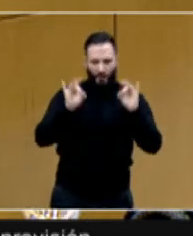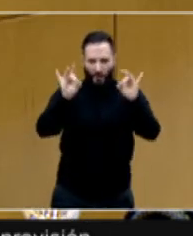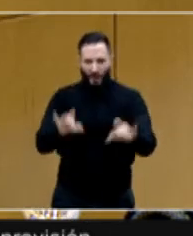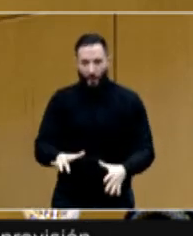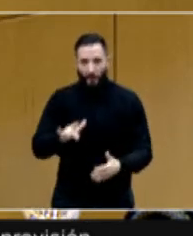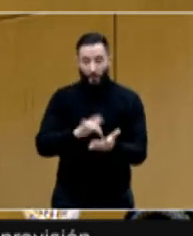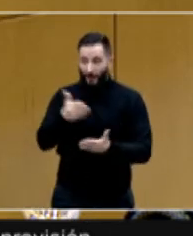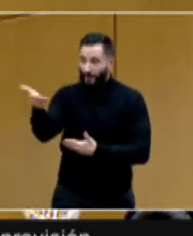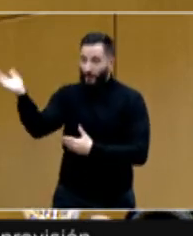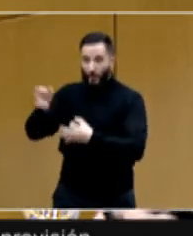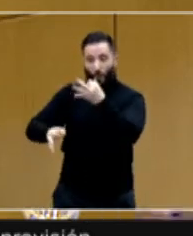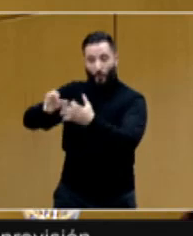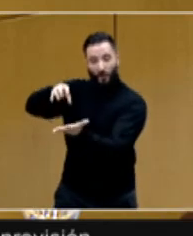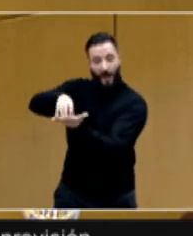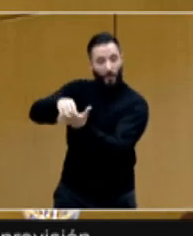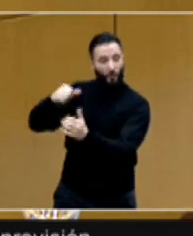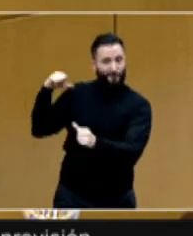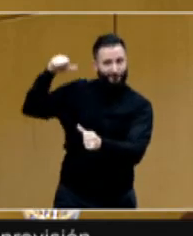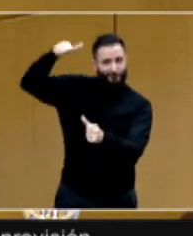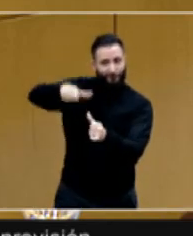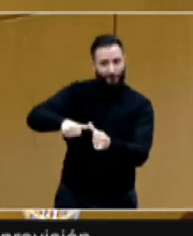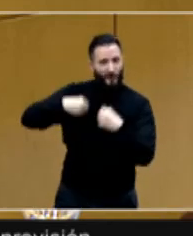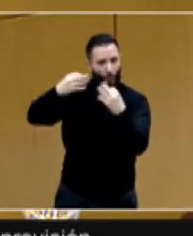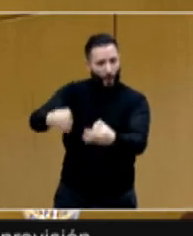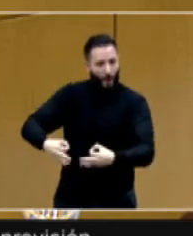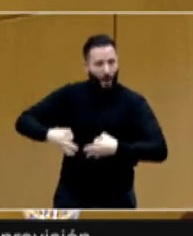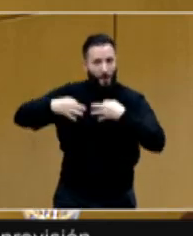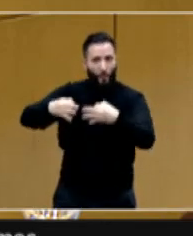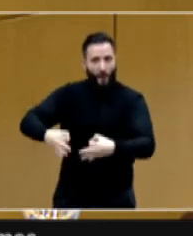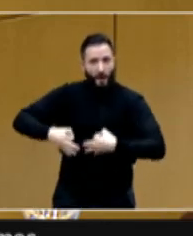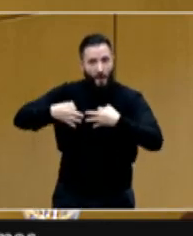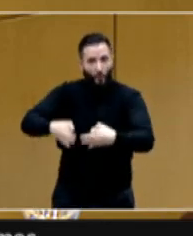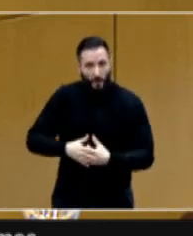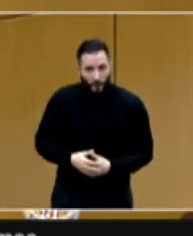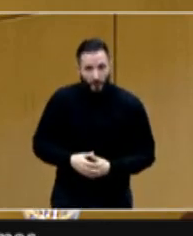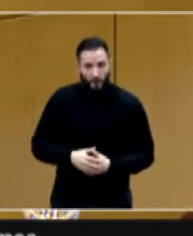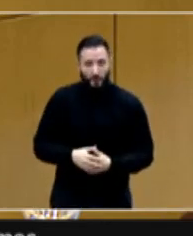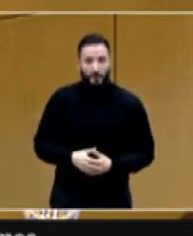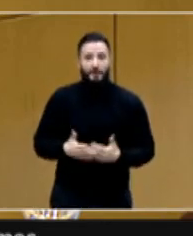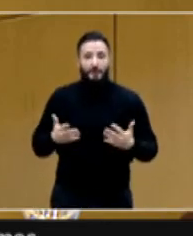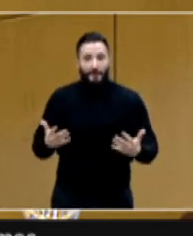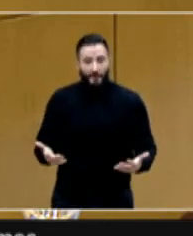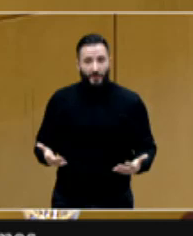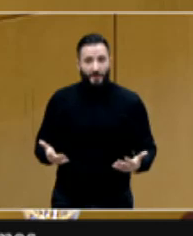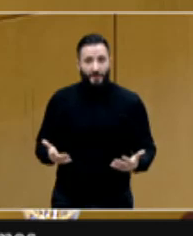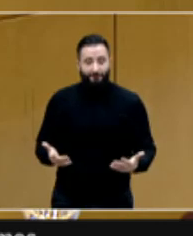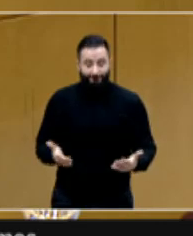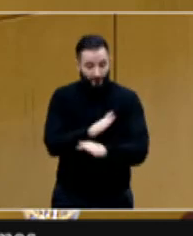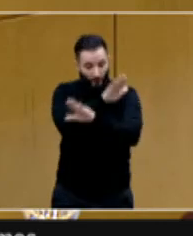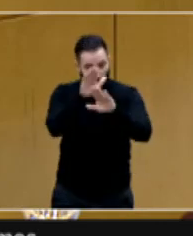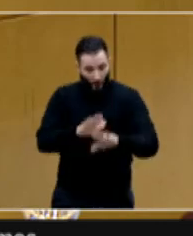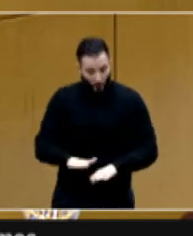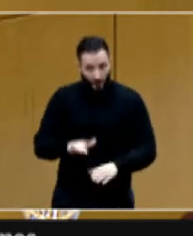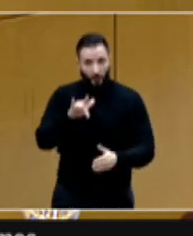juzgados actúan en el procedimiento es casi con la misma mecánica y con la misma forma de actuación que se hacía con los juicios verbales y finalmente pues